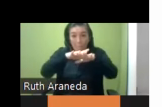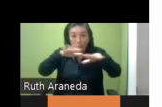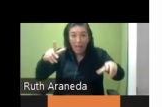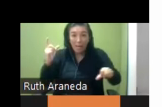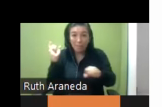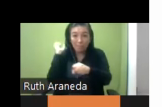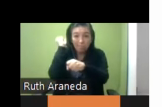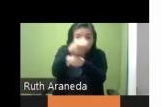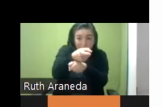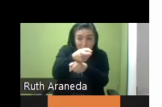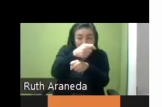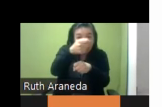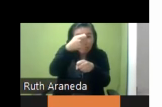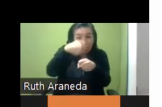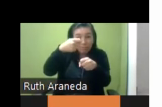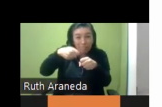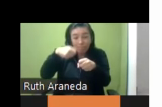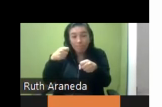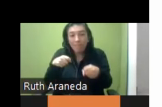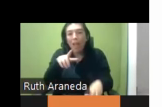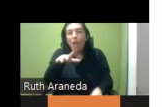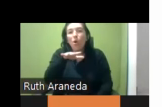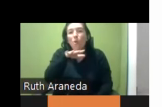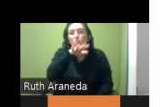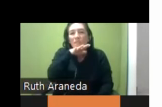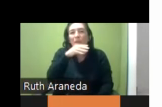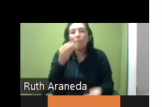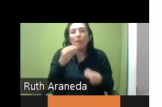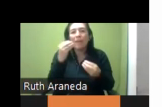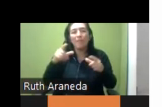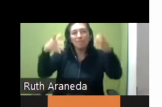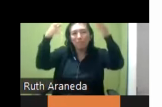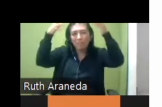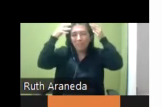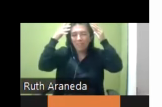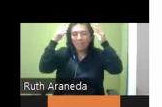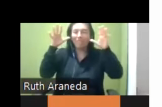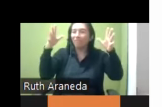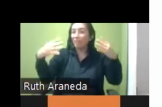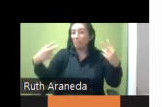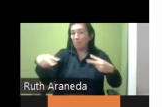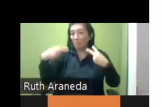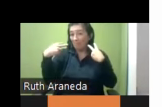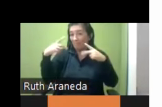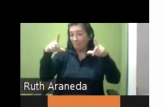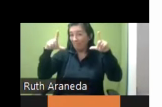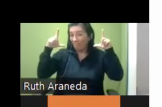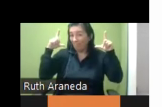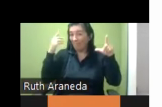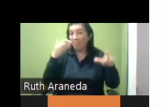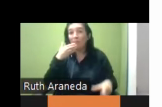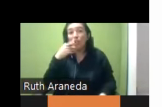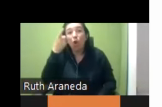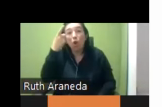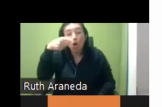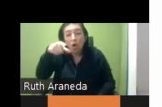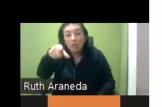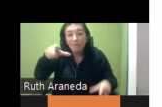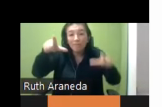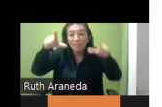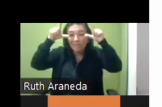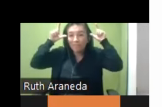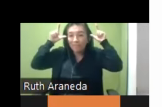eh, usaban como adorno personal y también identitario la diadema, y al mismo tiempo